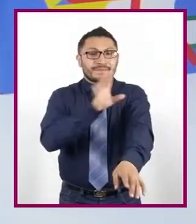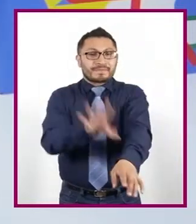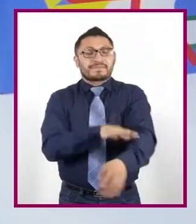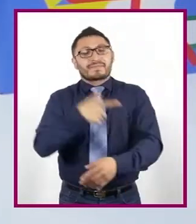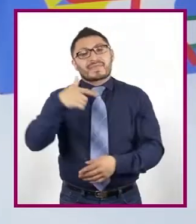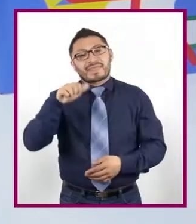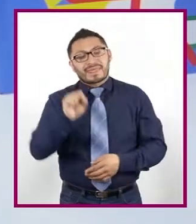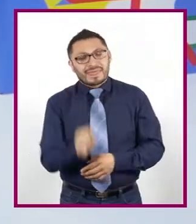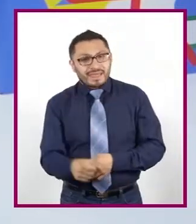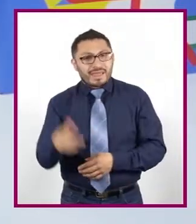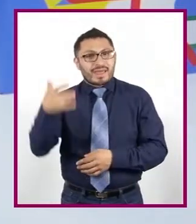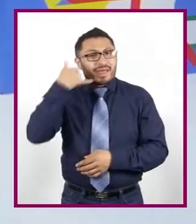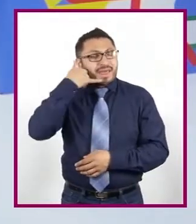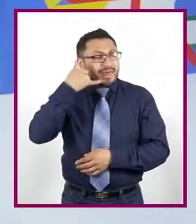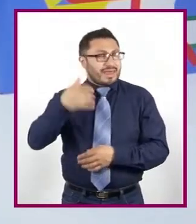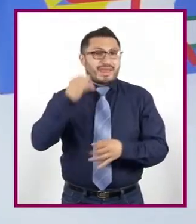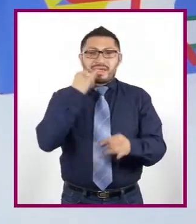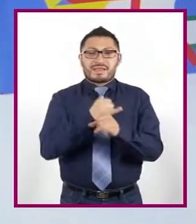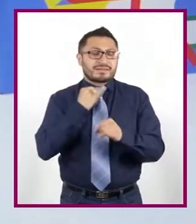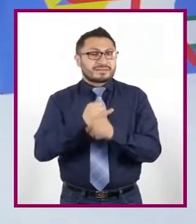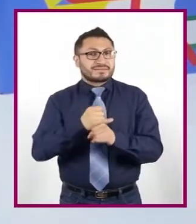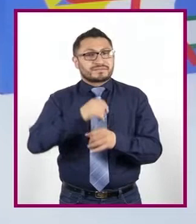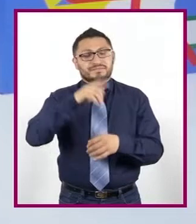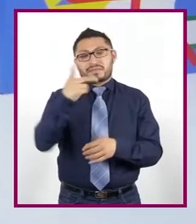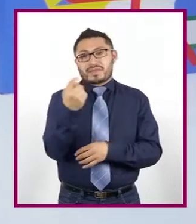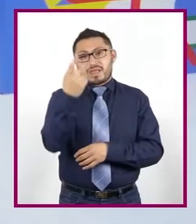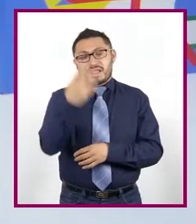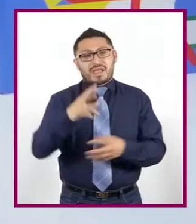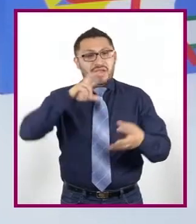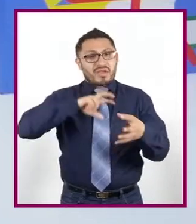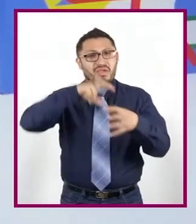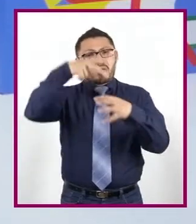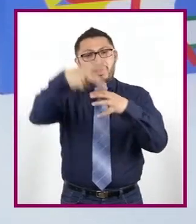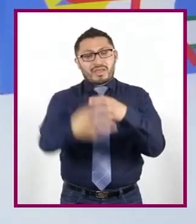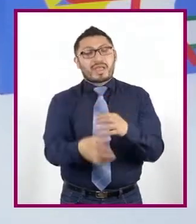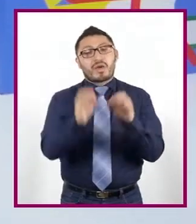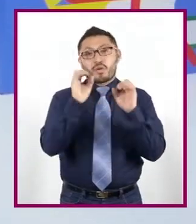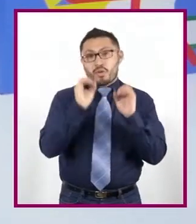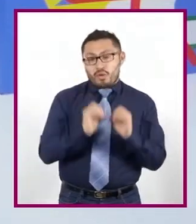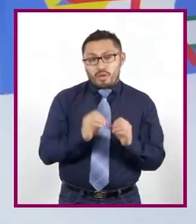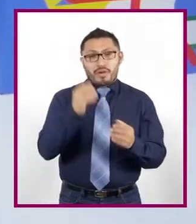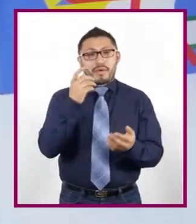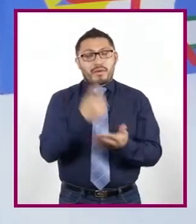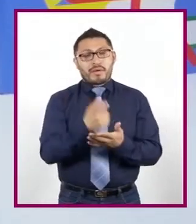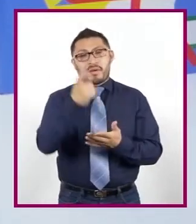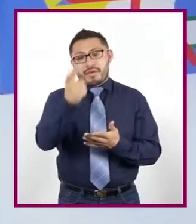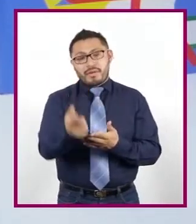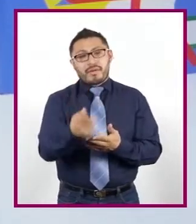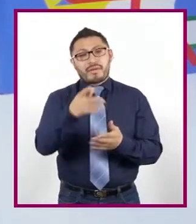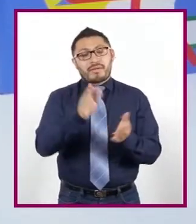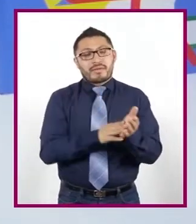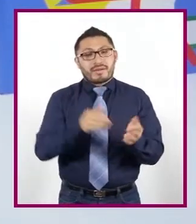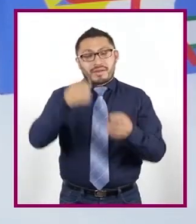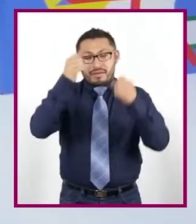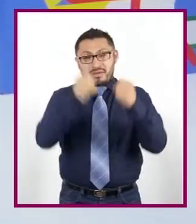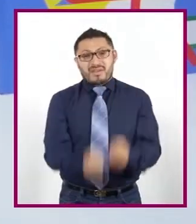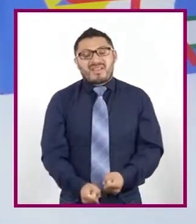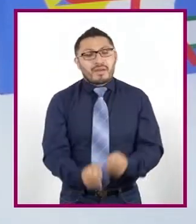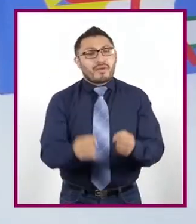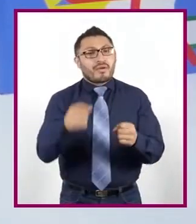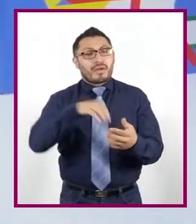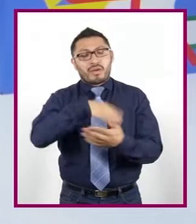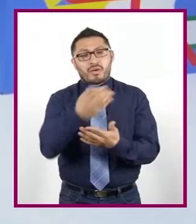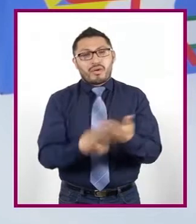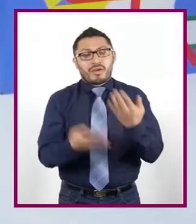gas, teléfono, internet o televisión satelital. O bien los pagarés, los seguros y los contratos